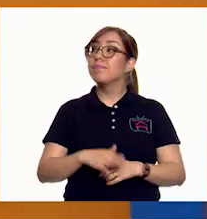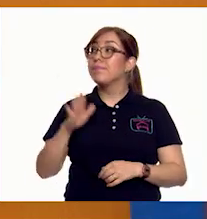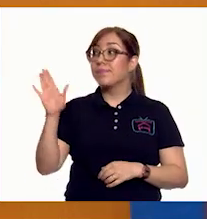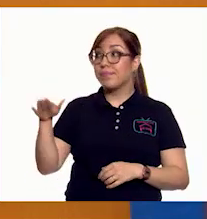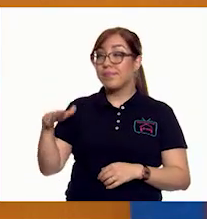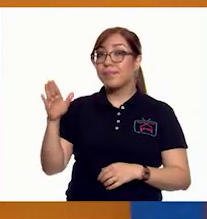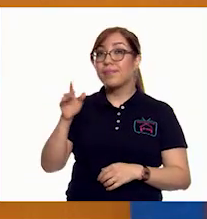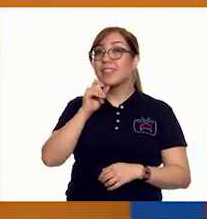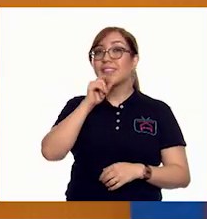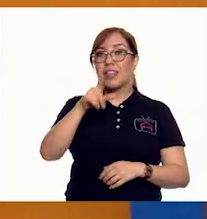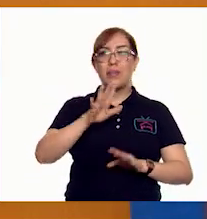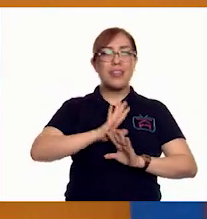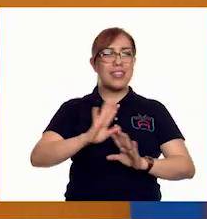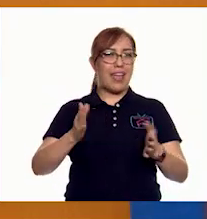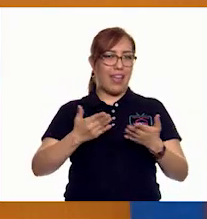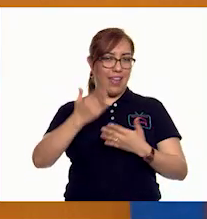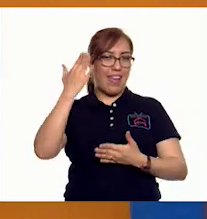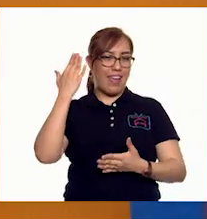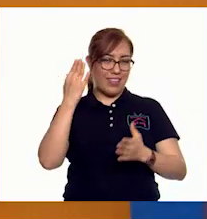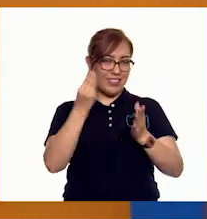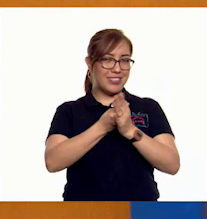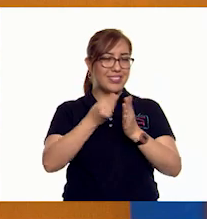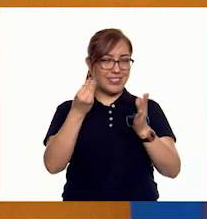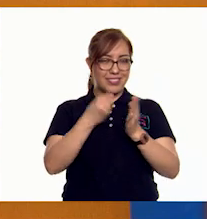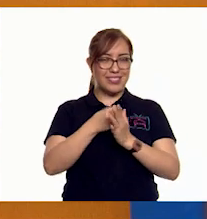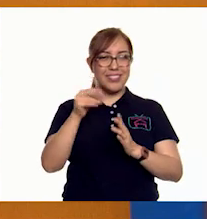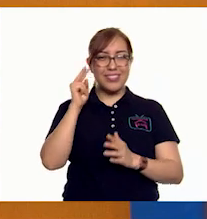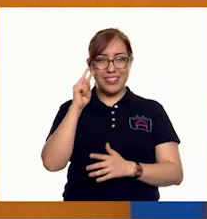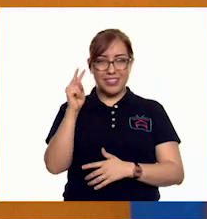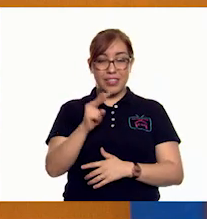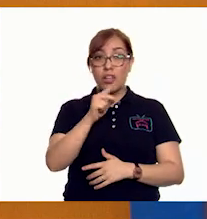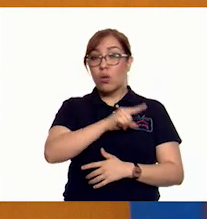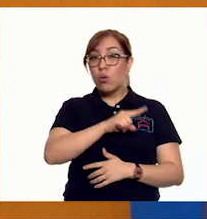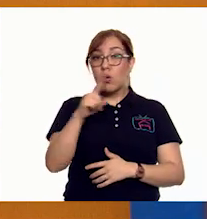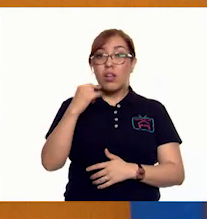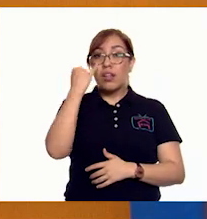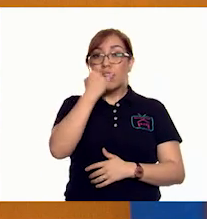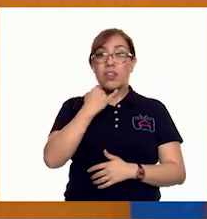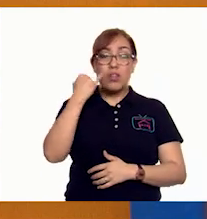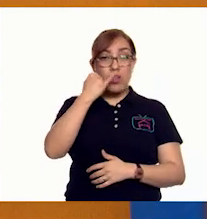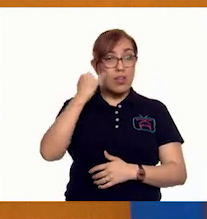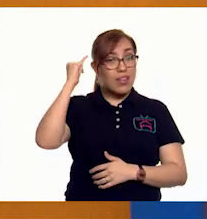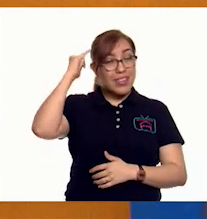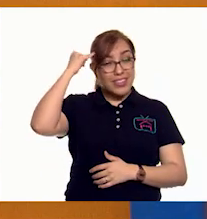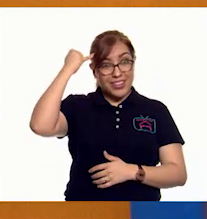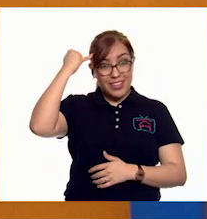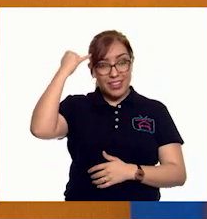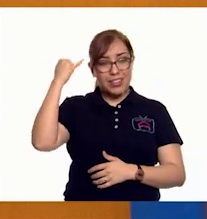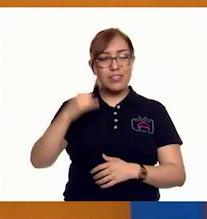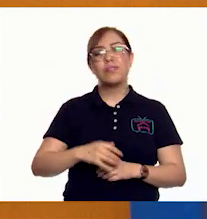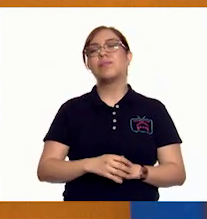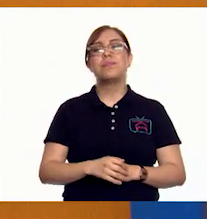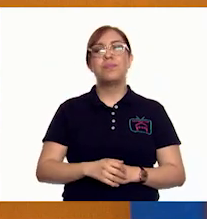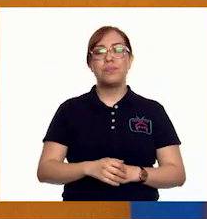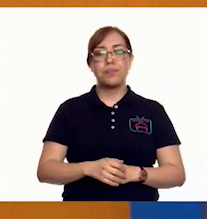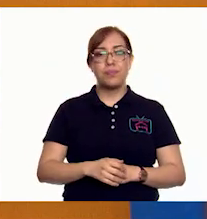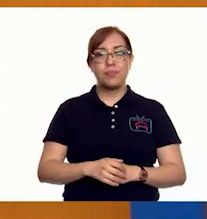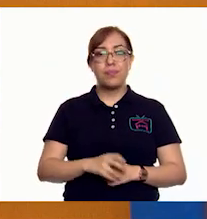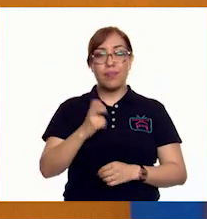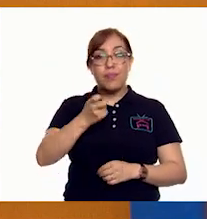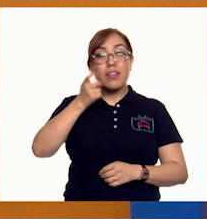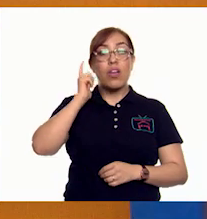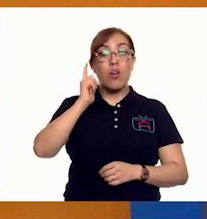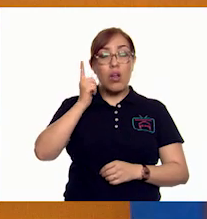sí, como vimos en la clase de hoy, si hablan alguna lengua indígena, es necesario también que la sigan